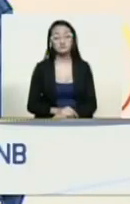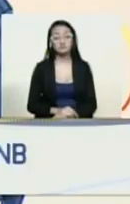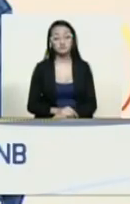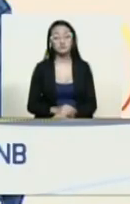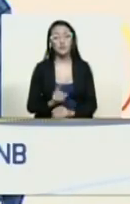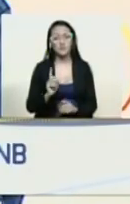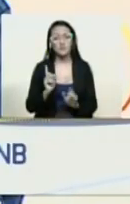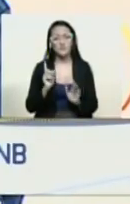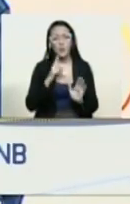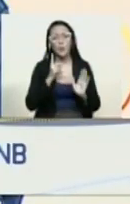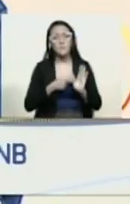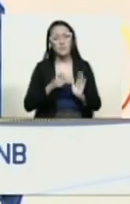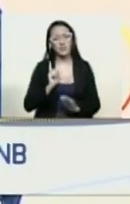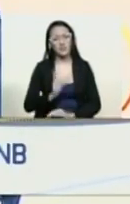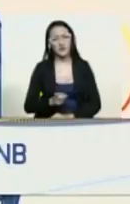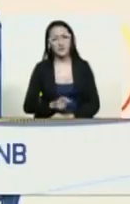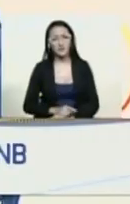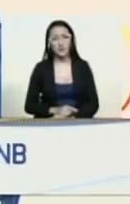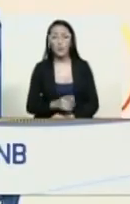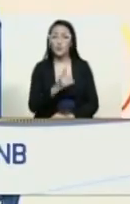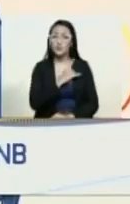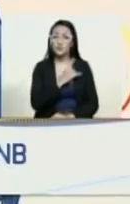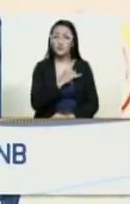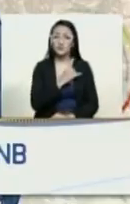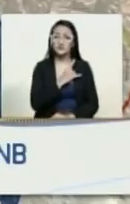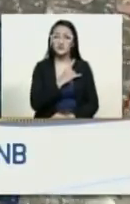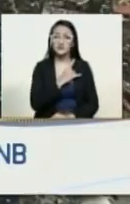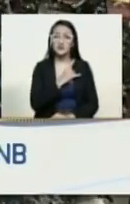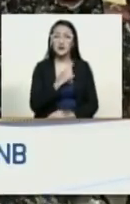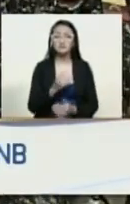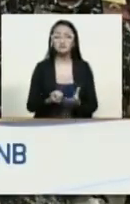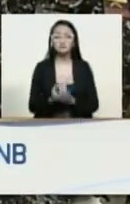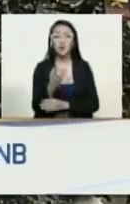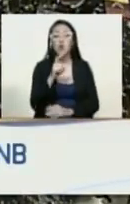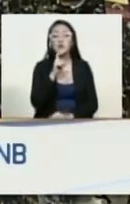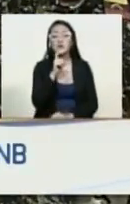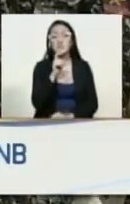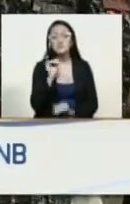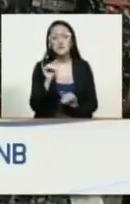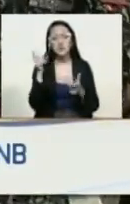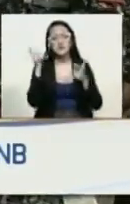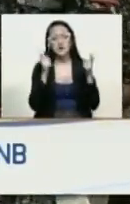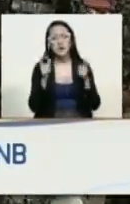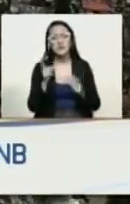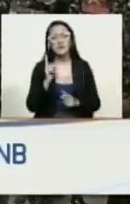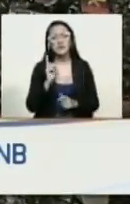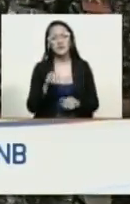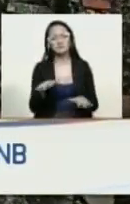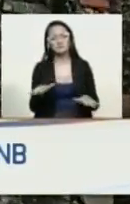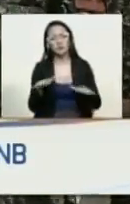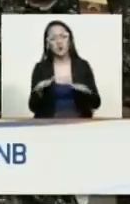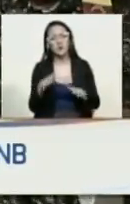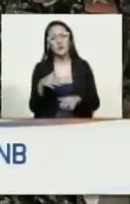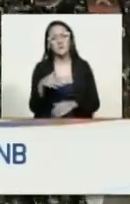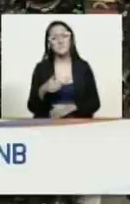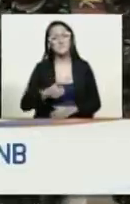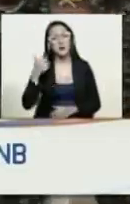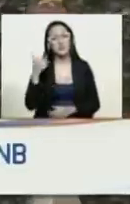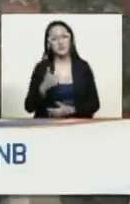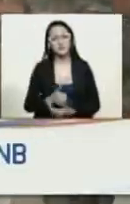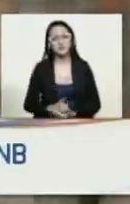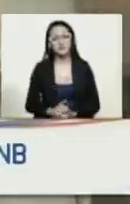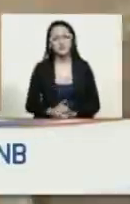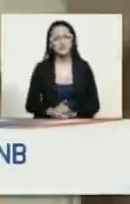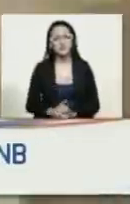dando, porque la universidad fundada por el comandante Chávez tiene que brillar cada vez más. Nosotros tenemos